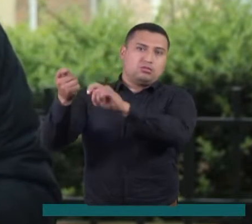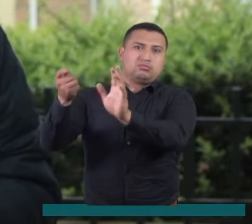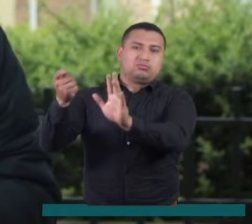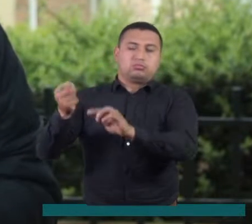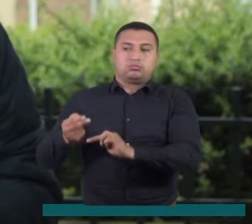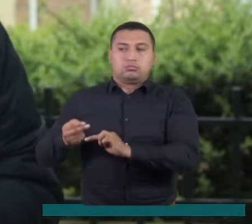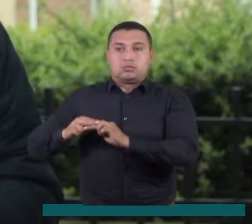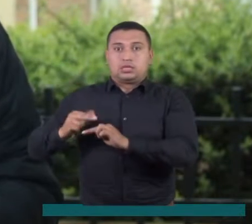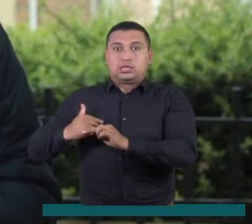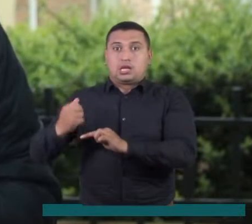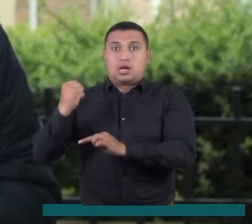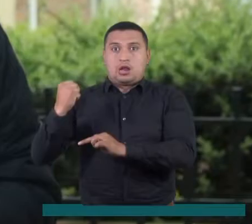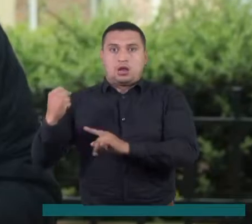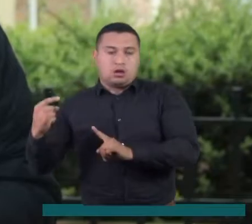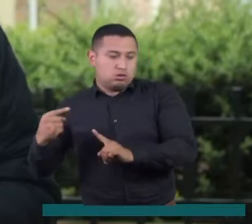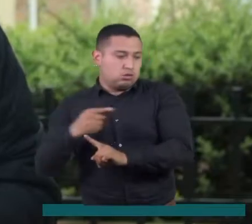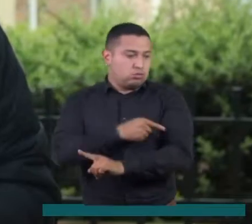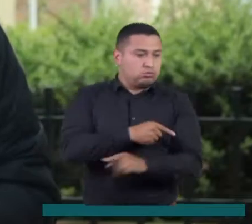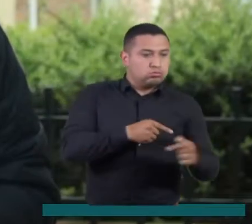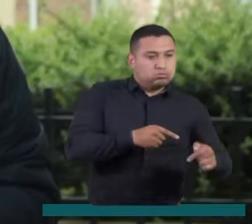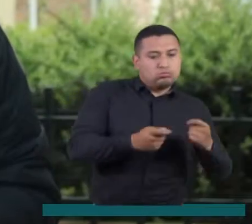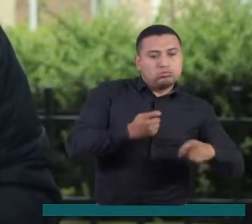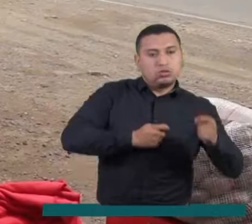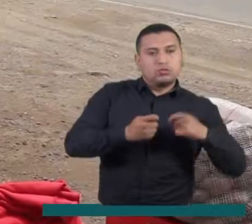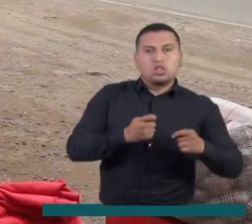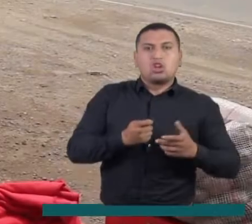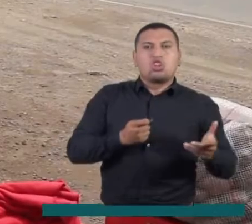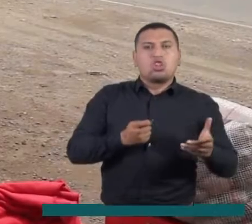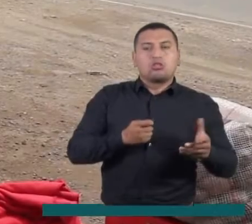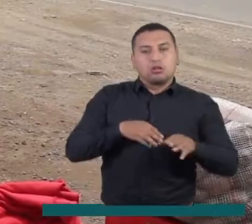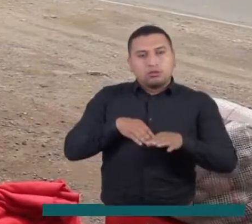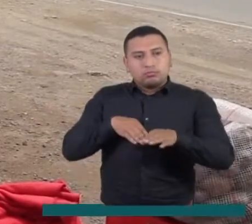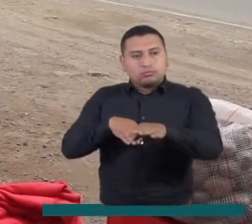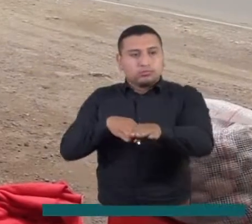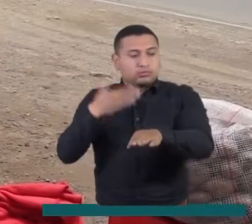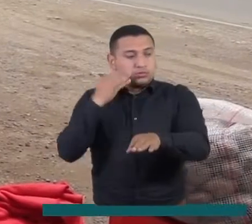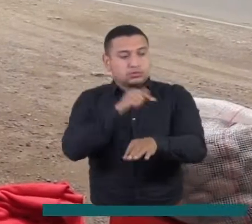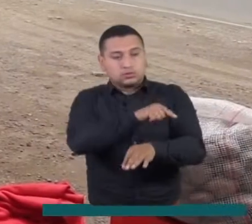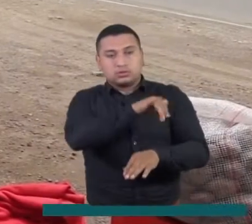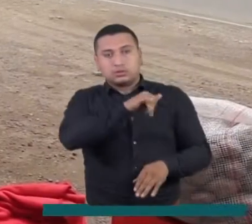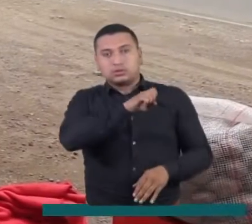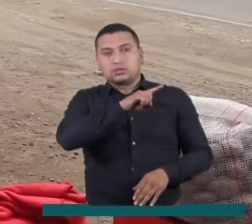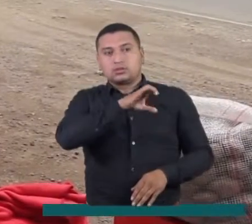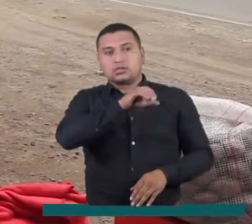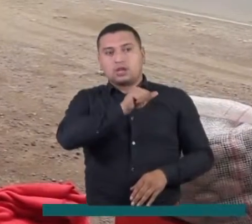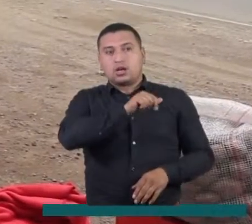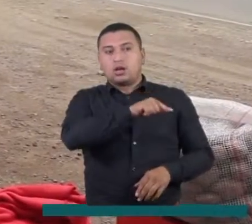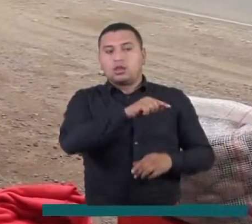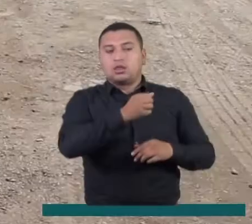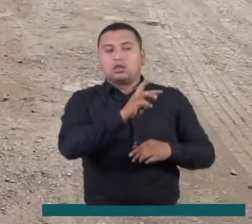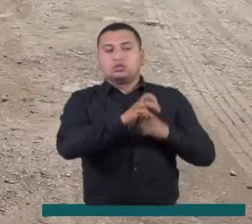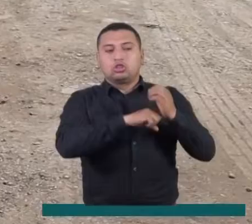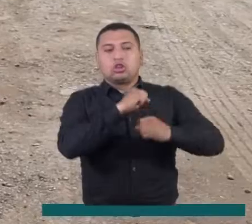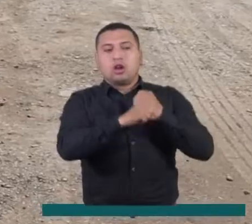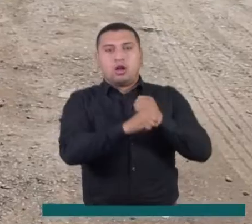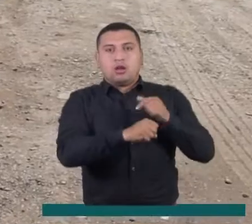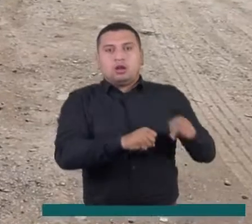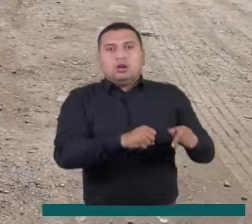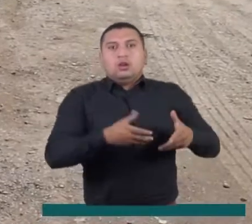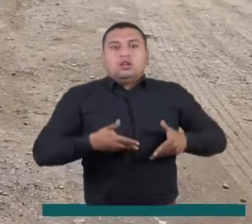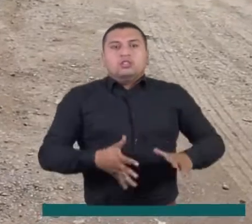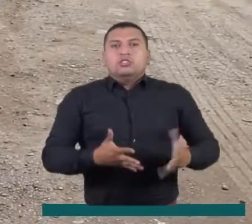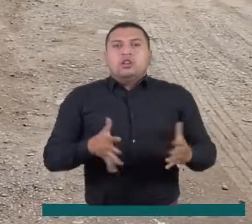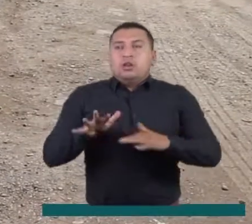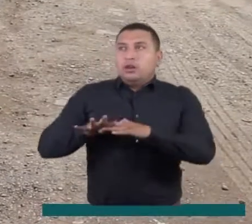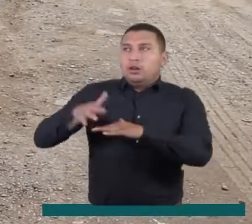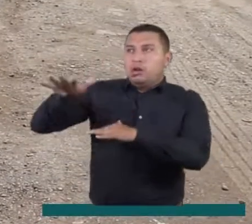ganar un poco más en la venta de sus productos agrícolas. Jessica Aunta es una joven campesina de 18 años de edad que nació